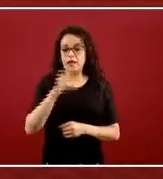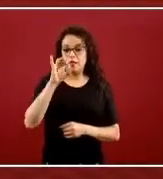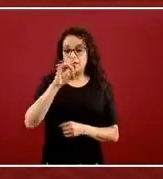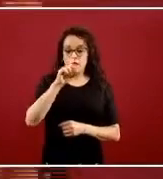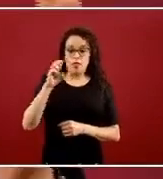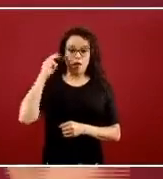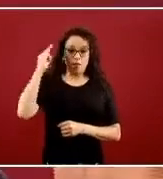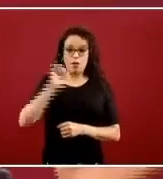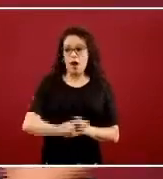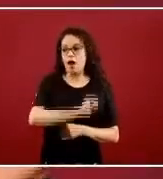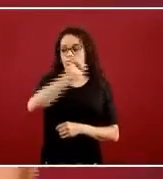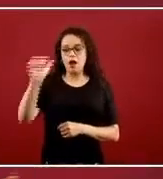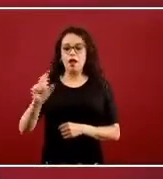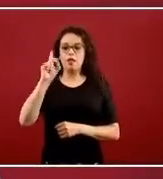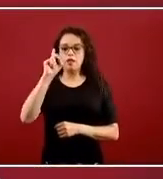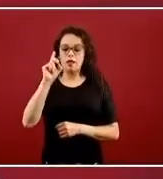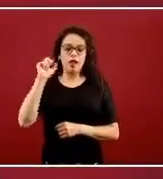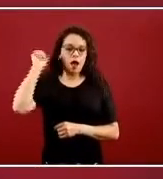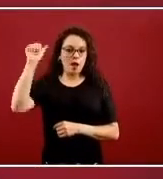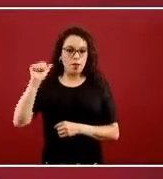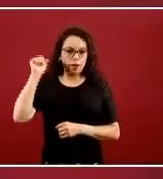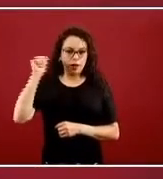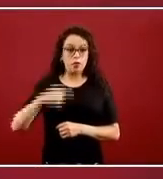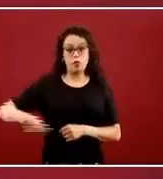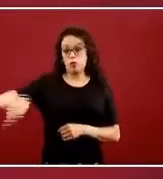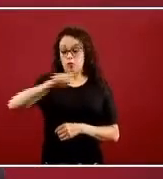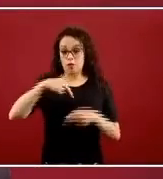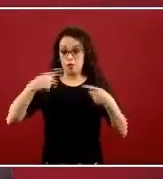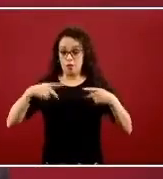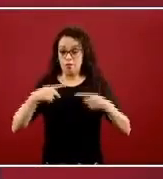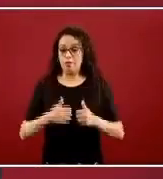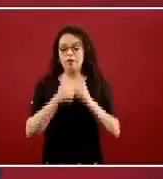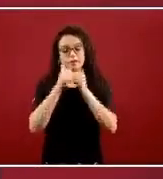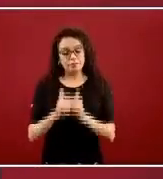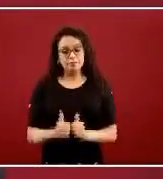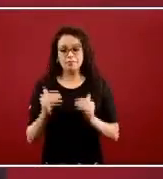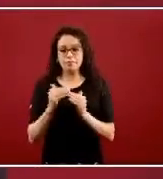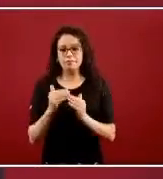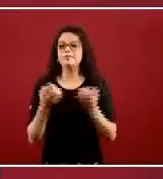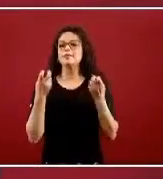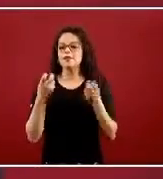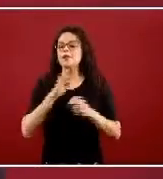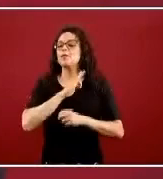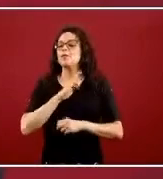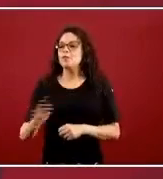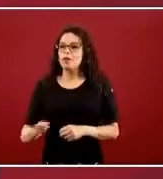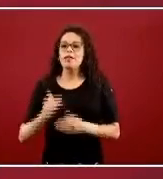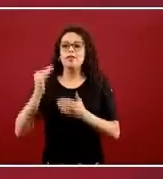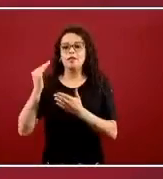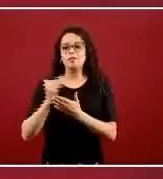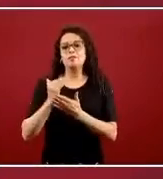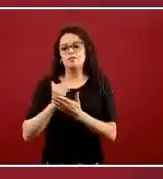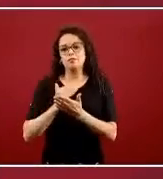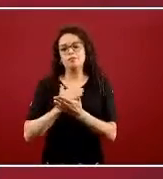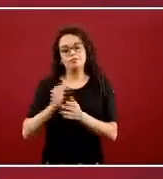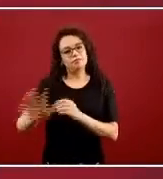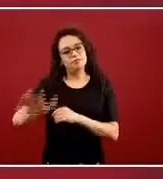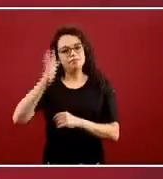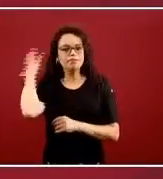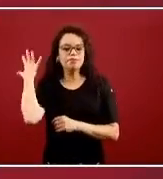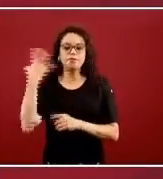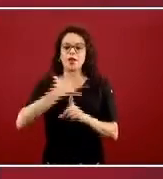que si todas y todos nos quedamos en nuestra casa, vamos a lograr que disminuya la velocidad de transmisión. Y